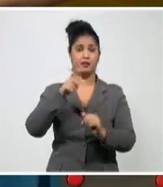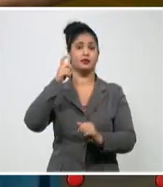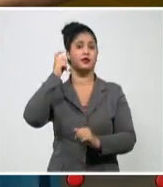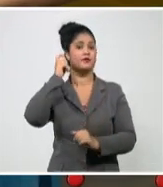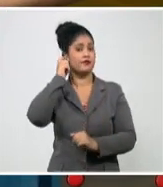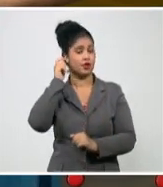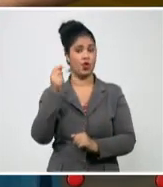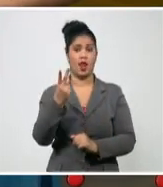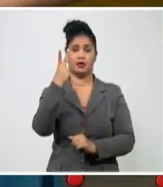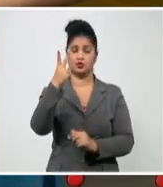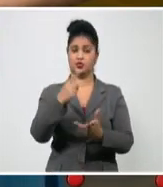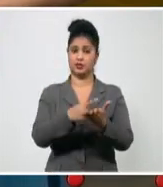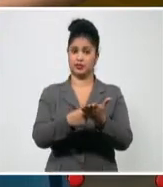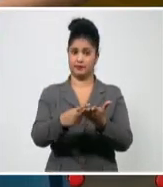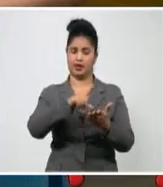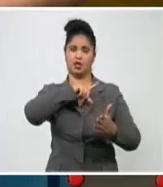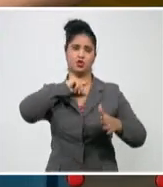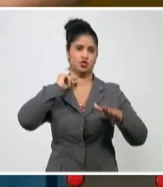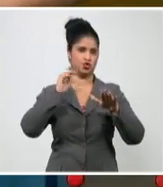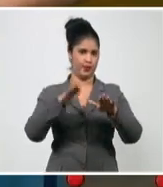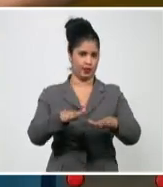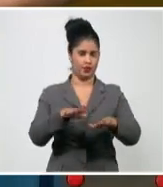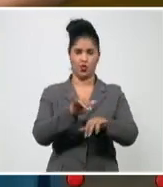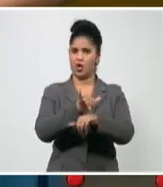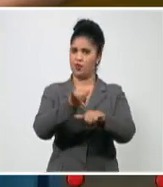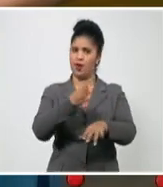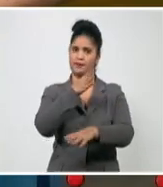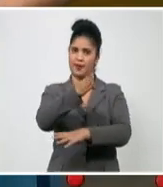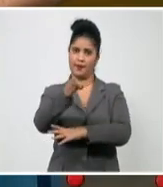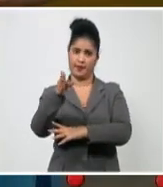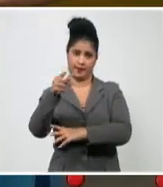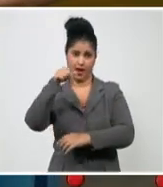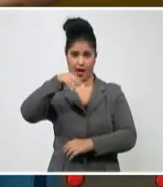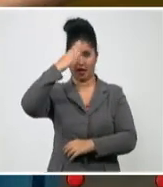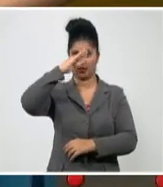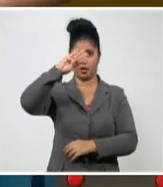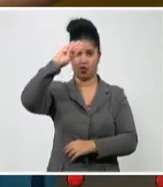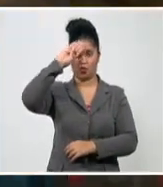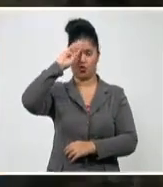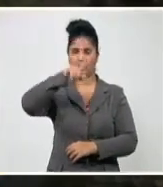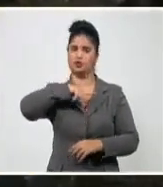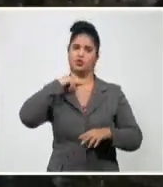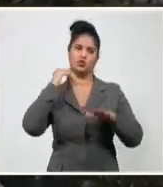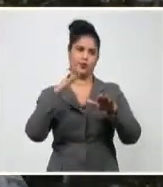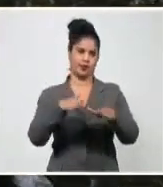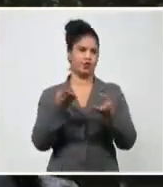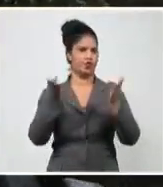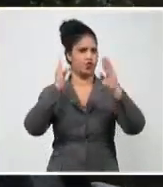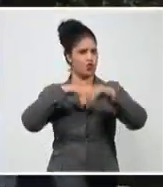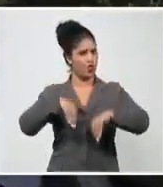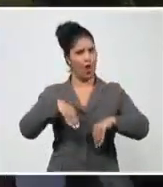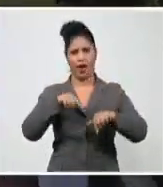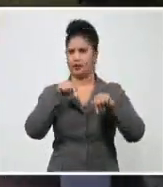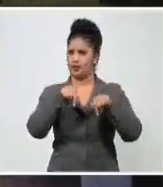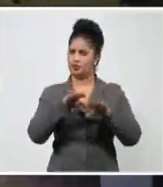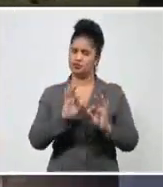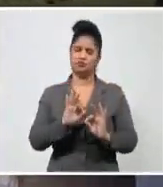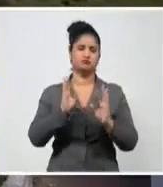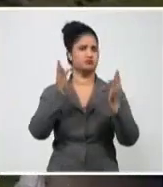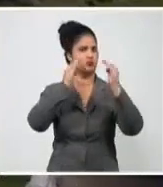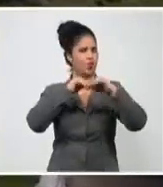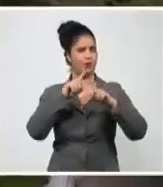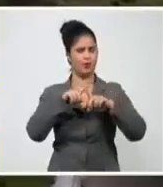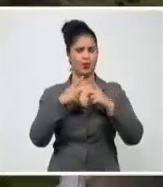queda suspendido el posterior recorrido de la misma por todo el país. La decisión responde a la necesidad de actuar con